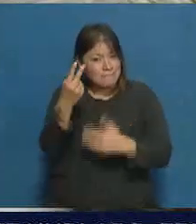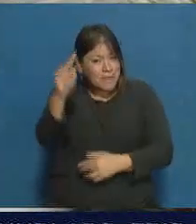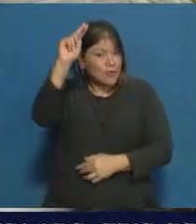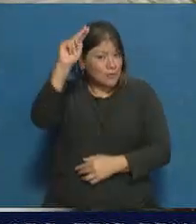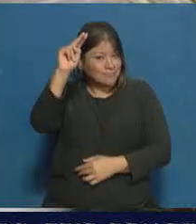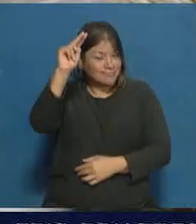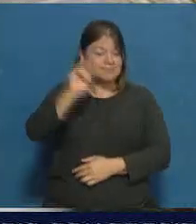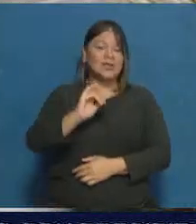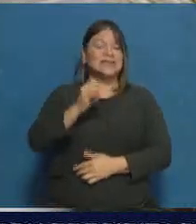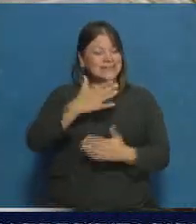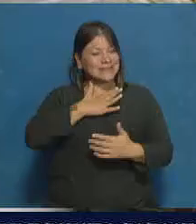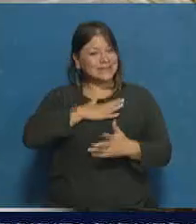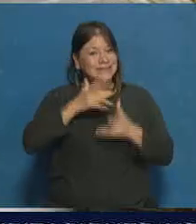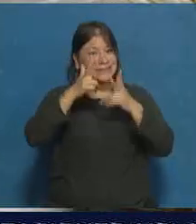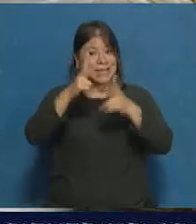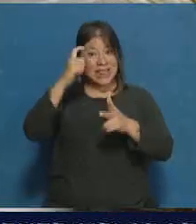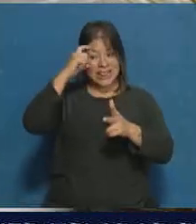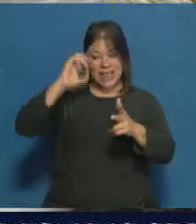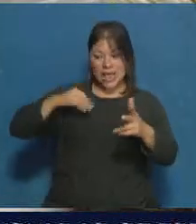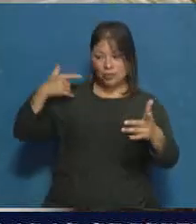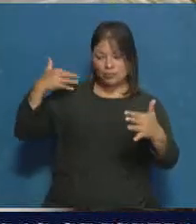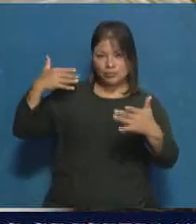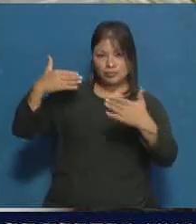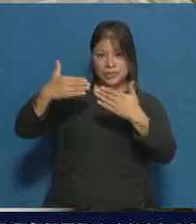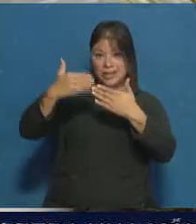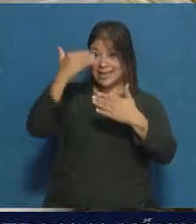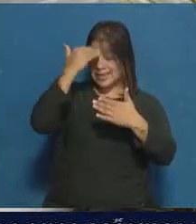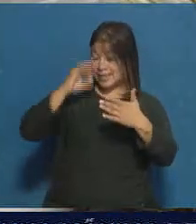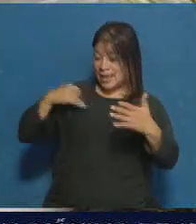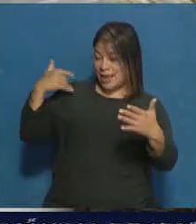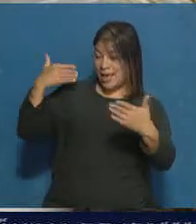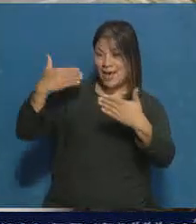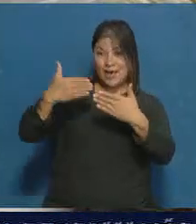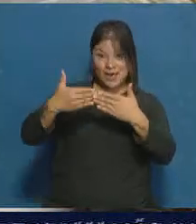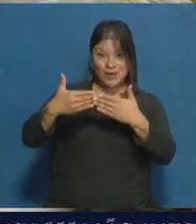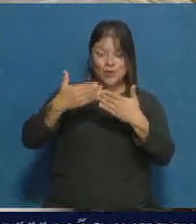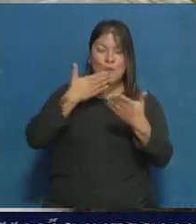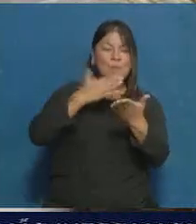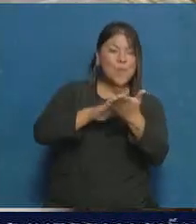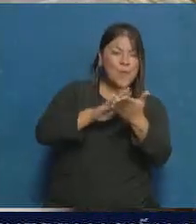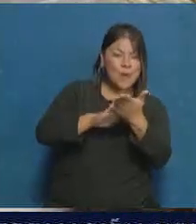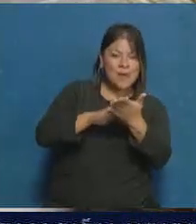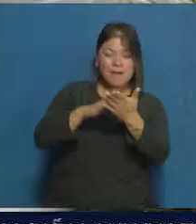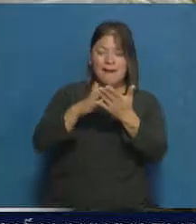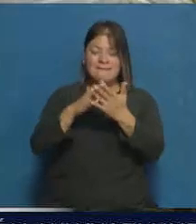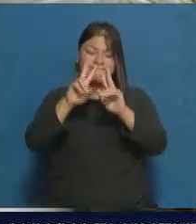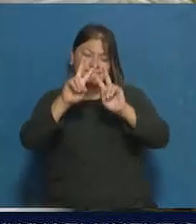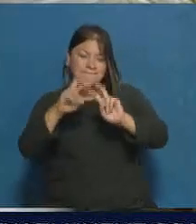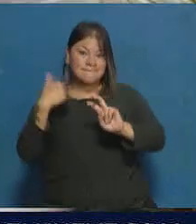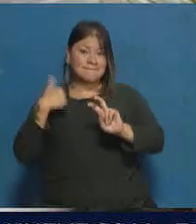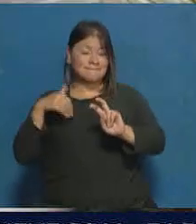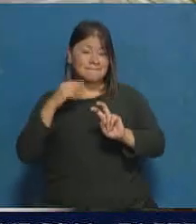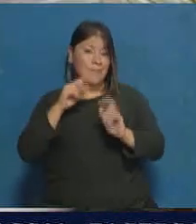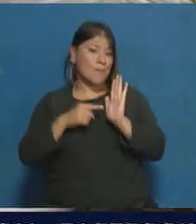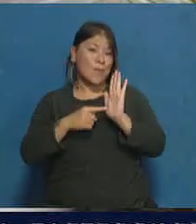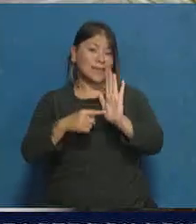decir tranquilamente es que los últimos 10 años de evaluación o 15 años de evaluación educativa en la Argentina comparada dan que la Argentina viene cayendo